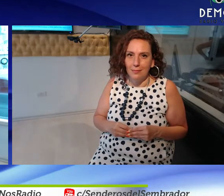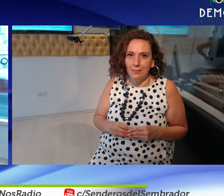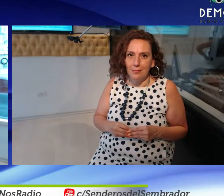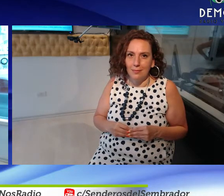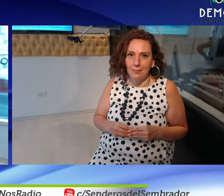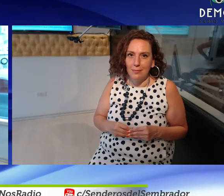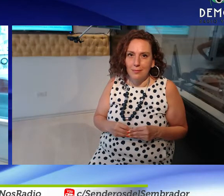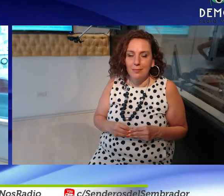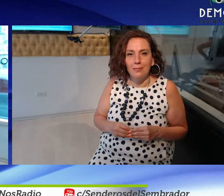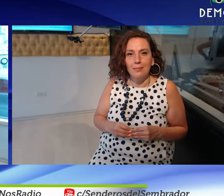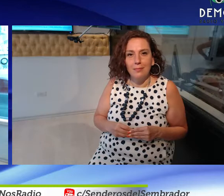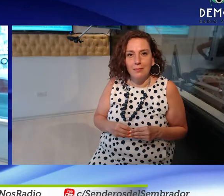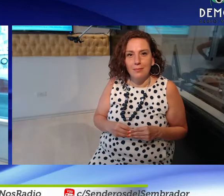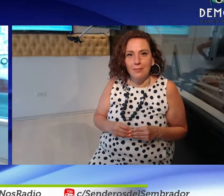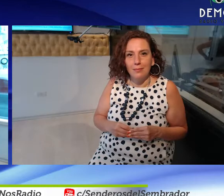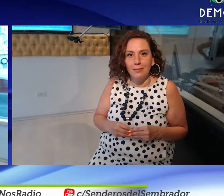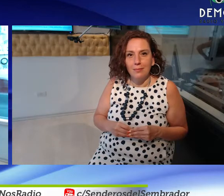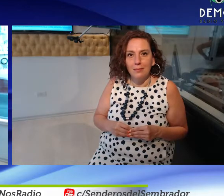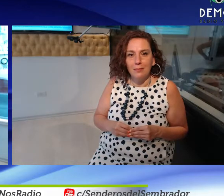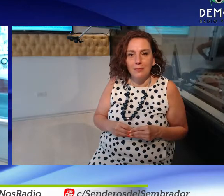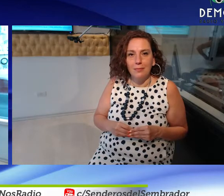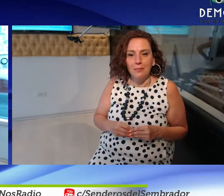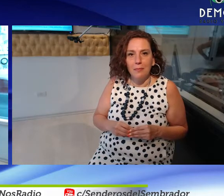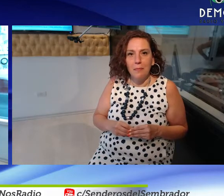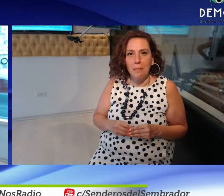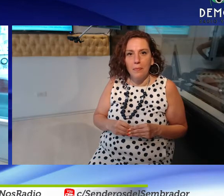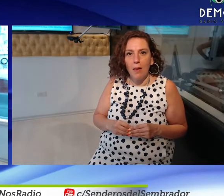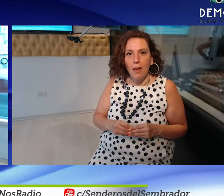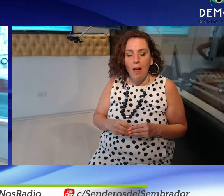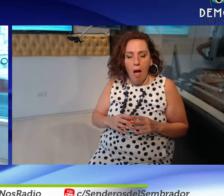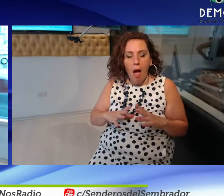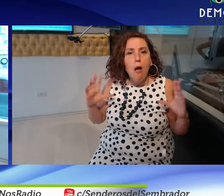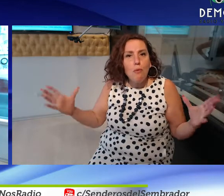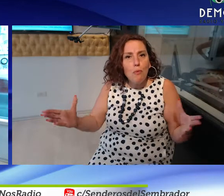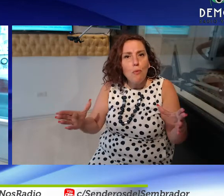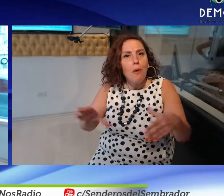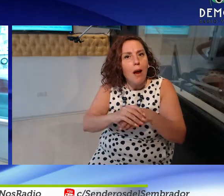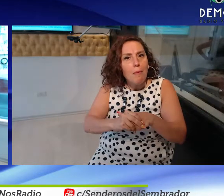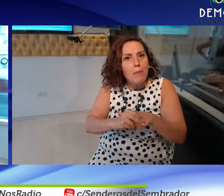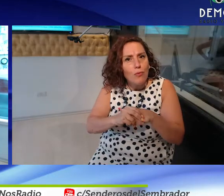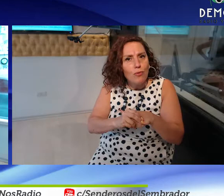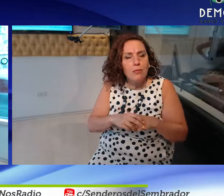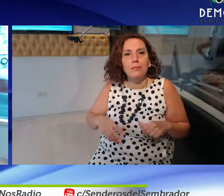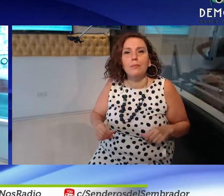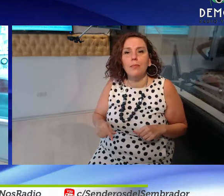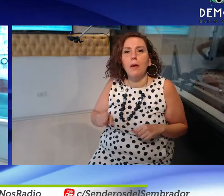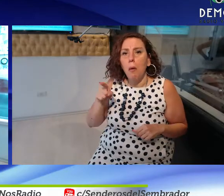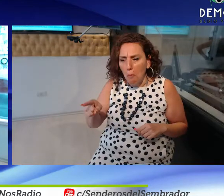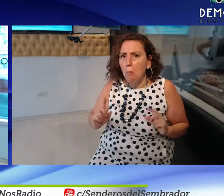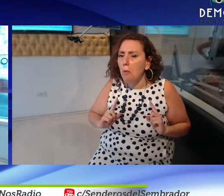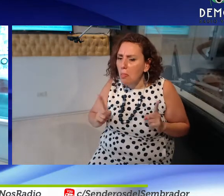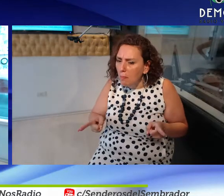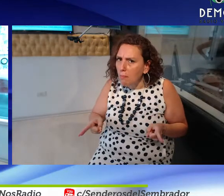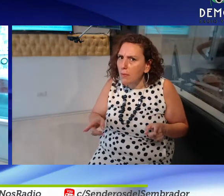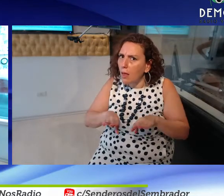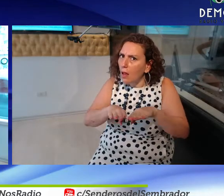espacio amigos. Espacio amigos, vas a escribir. ¿Y también vas a trabajar en la, poner la mesa o no?